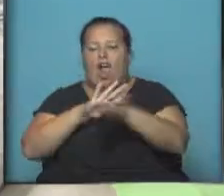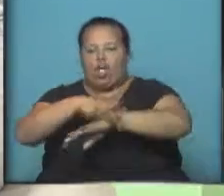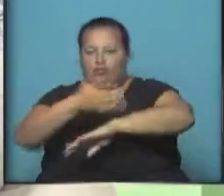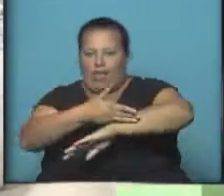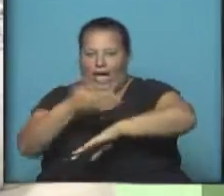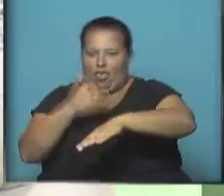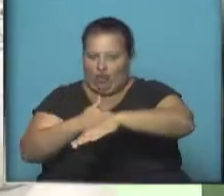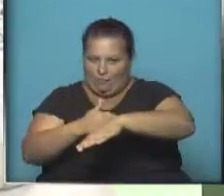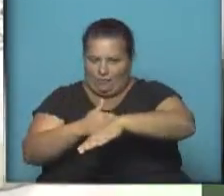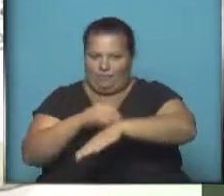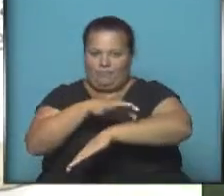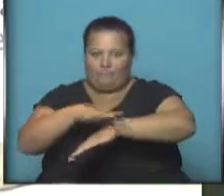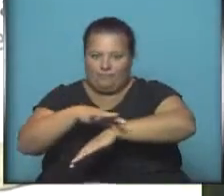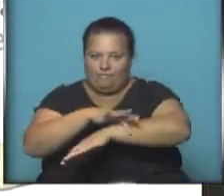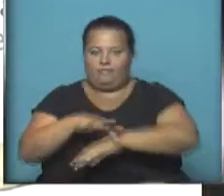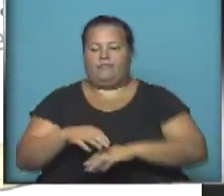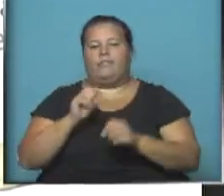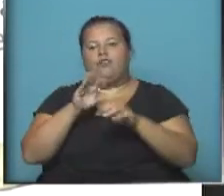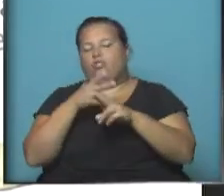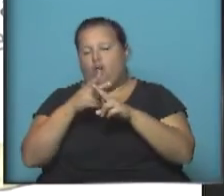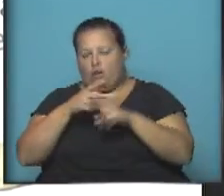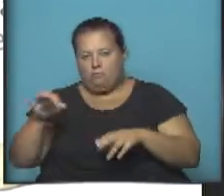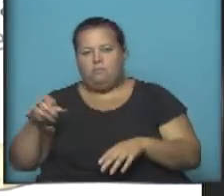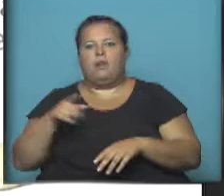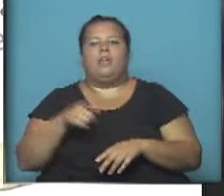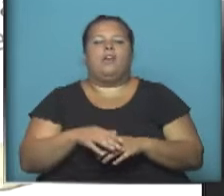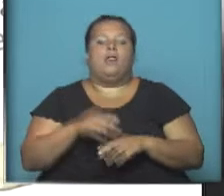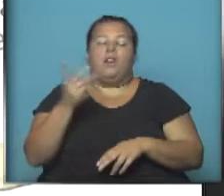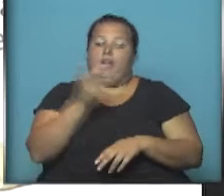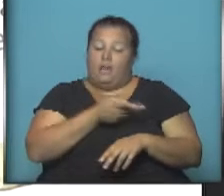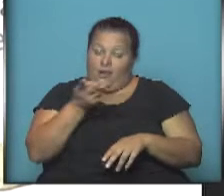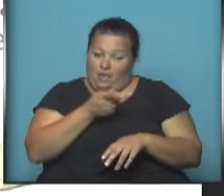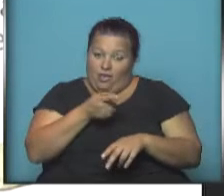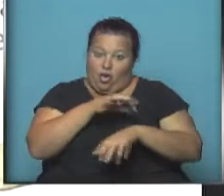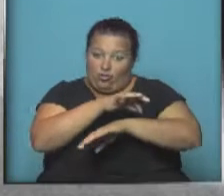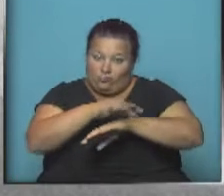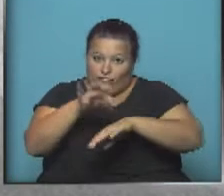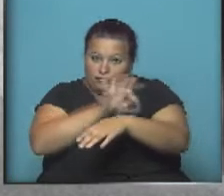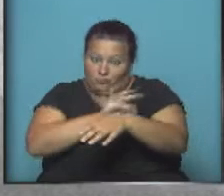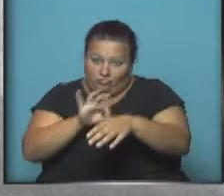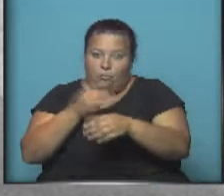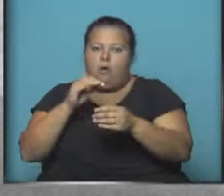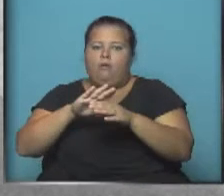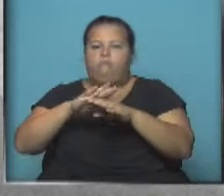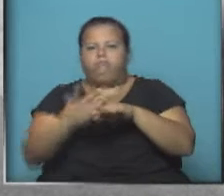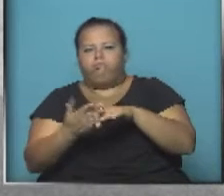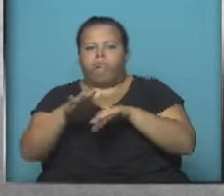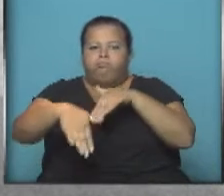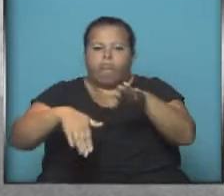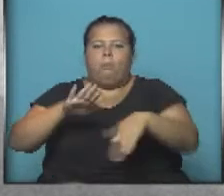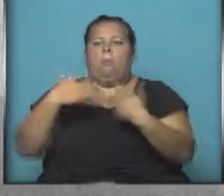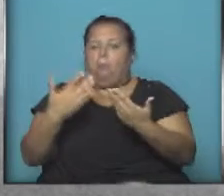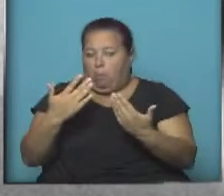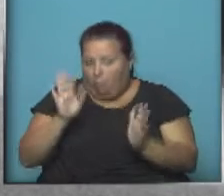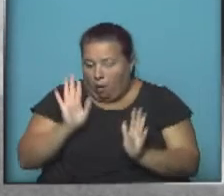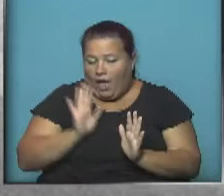lo que llamamos ligamentos peroneo astragalíneo y peroneo calcáneo. Esos ligamentos, por la torsión, por la entorsis, pueden llegar